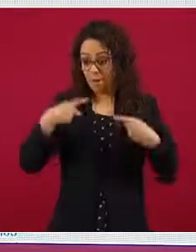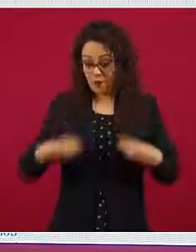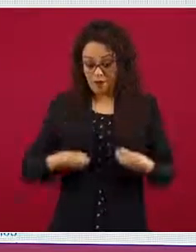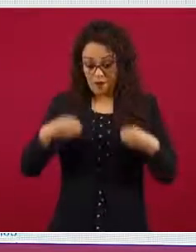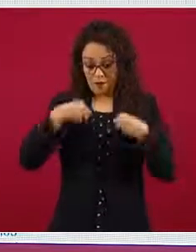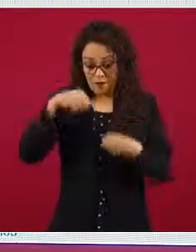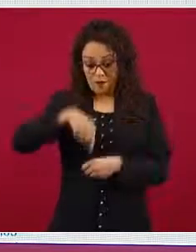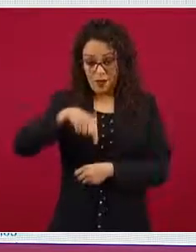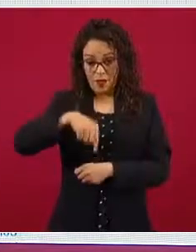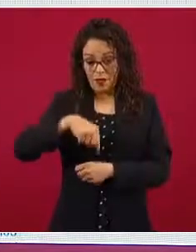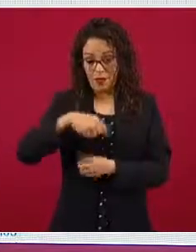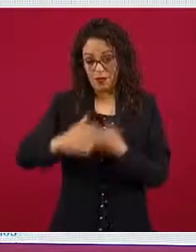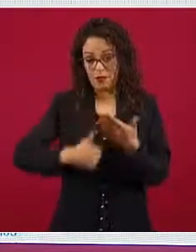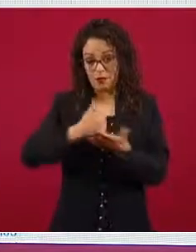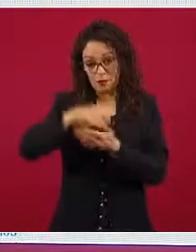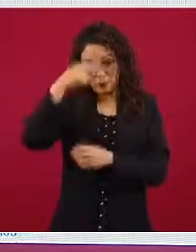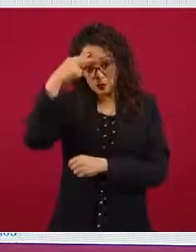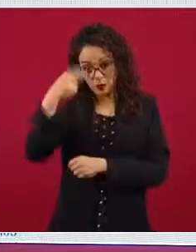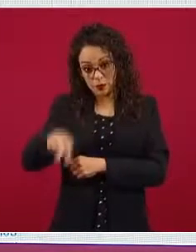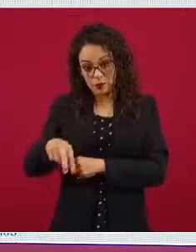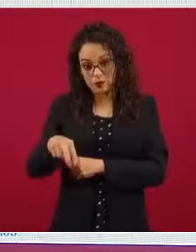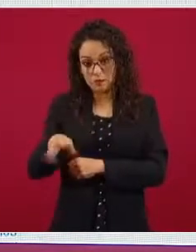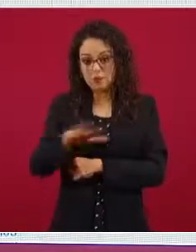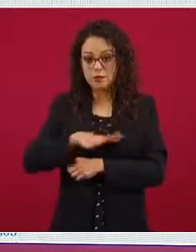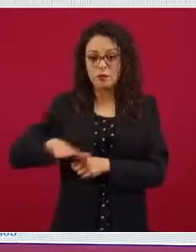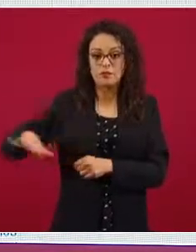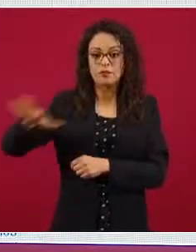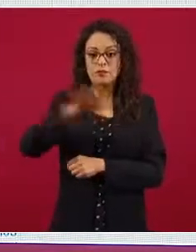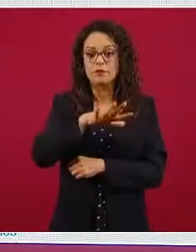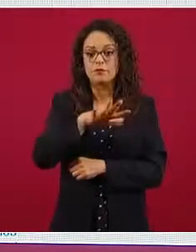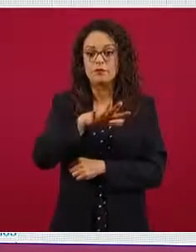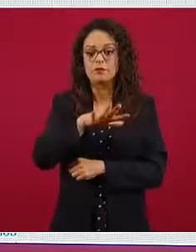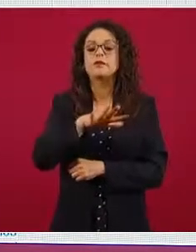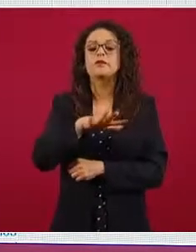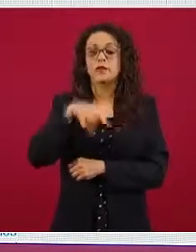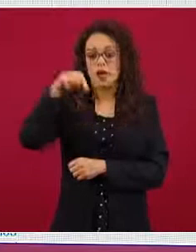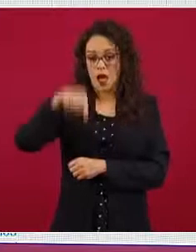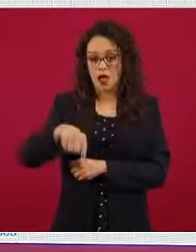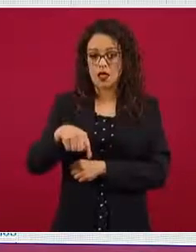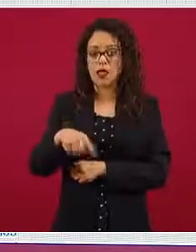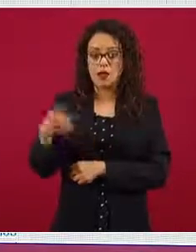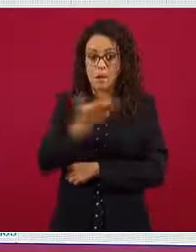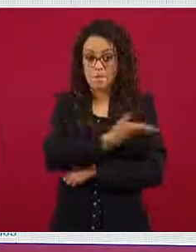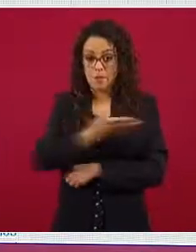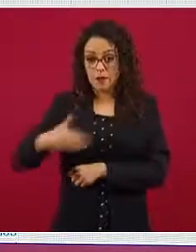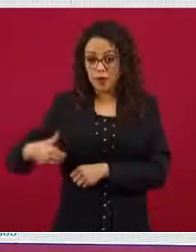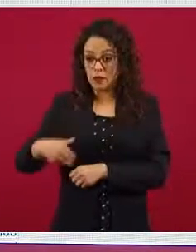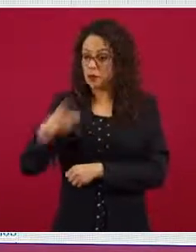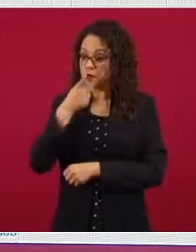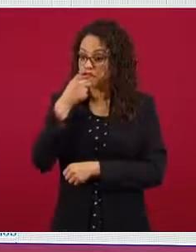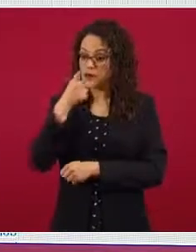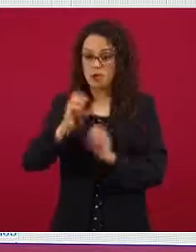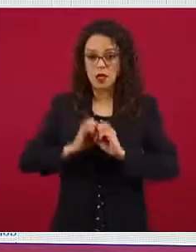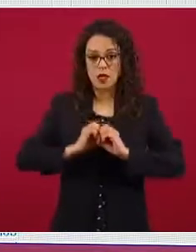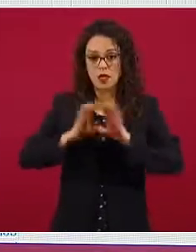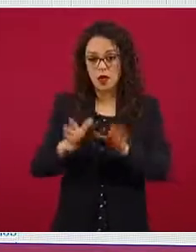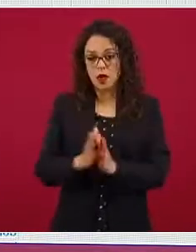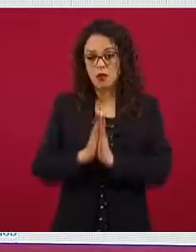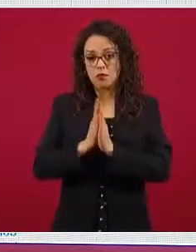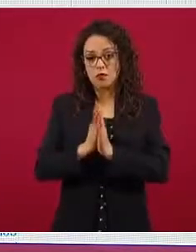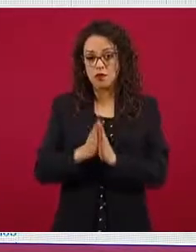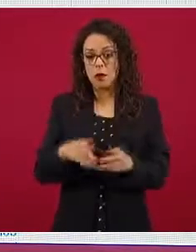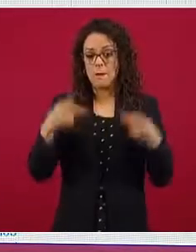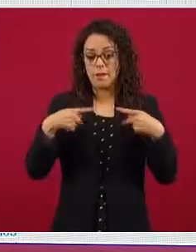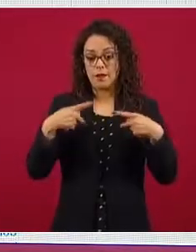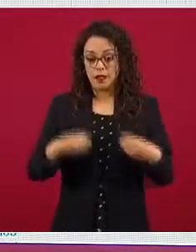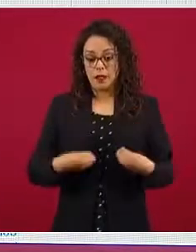de diciembre el presidente hizo aquí un llamado muy enfático a la colaboración de las personas que